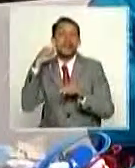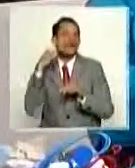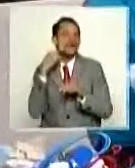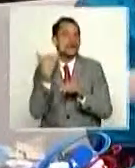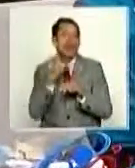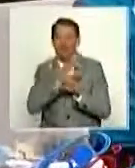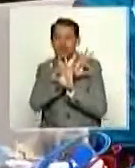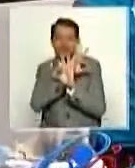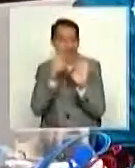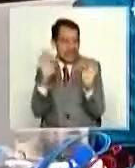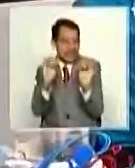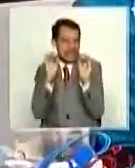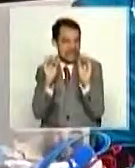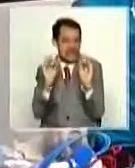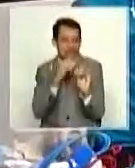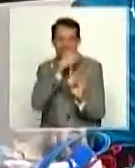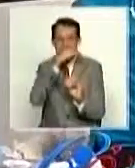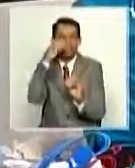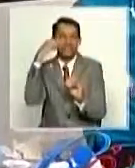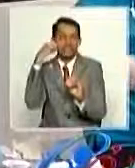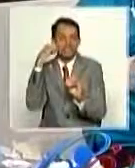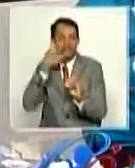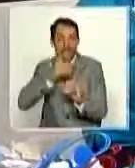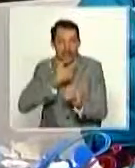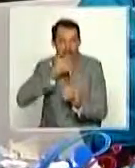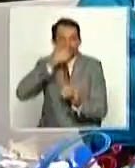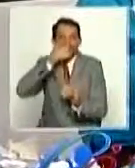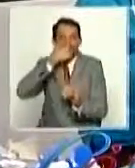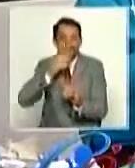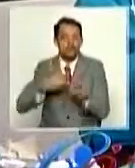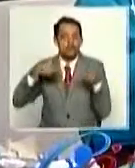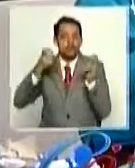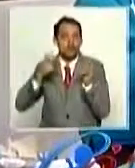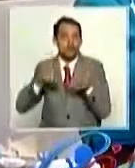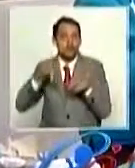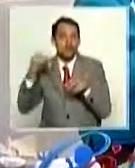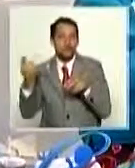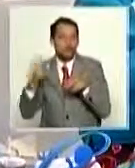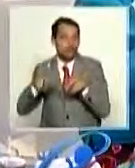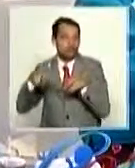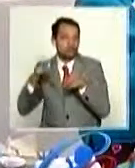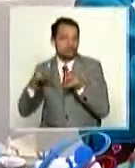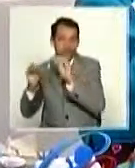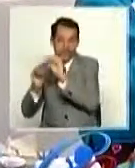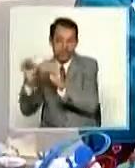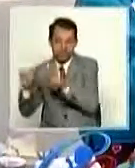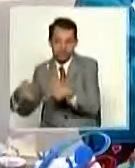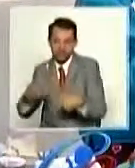Que no tiene dientes, que utiliza una prótesis total para poder